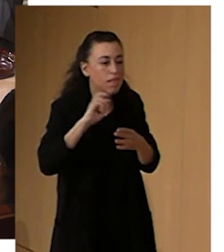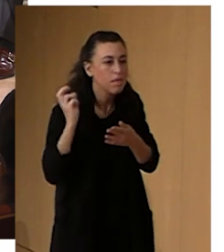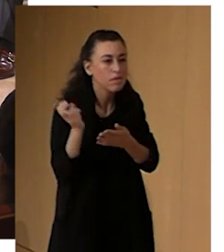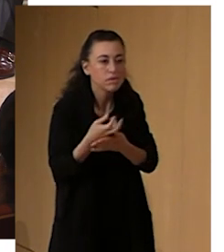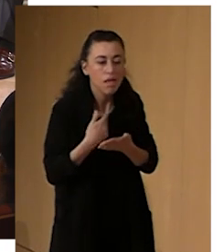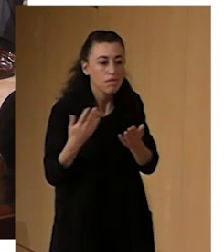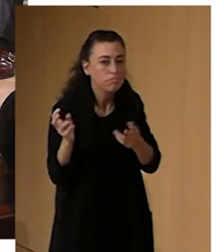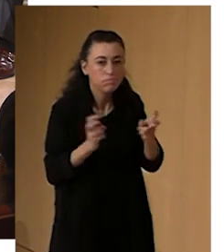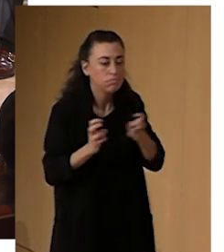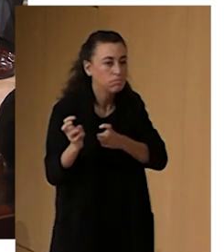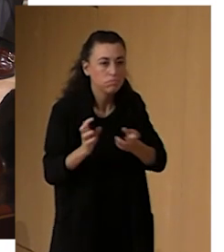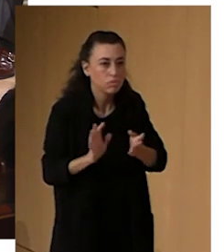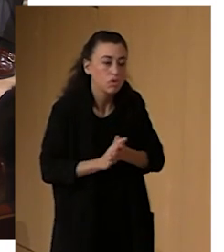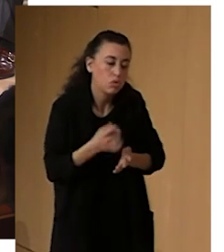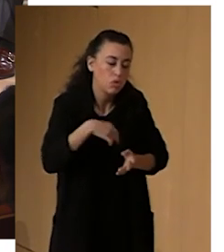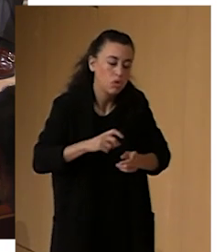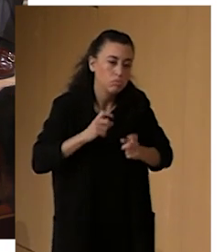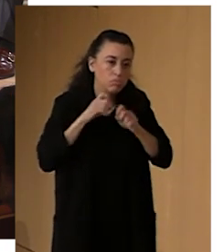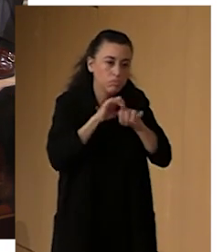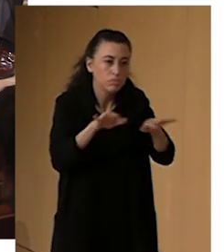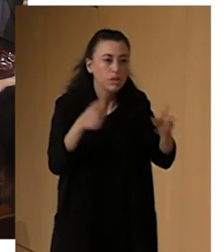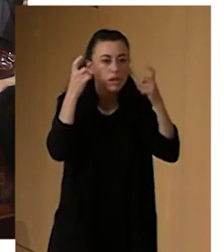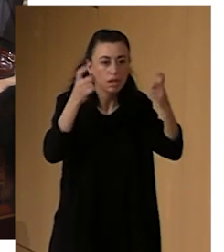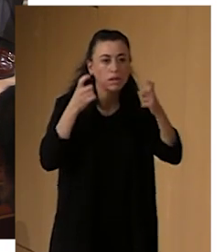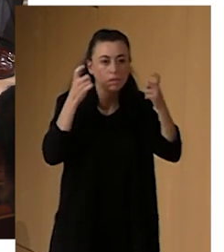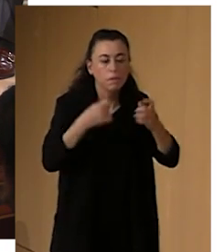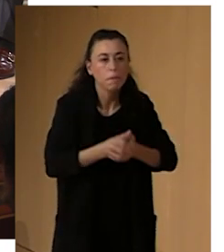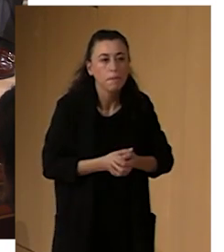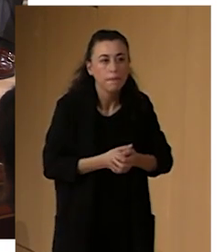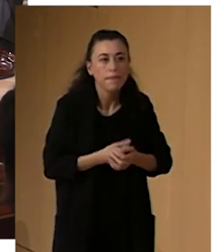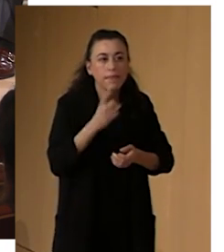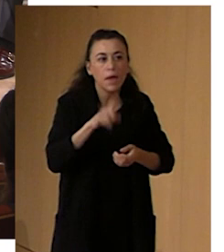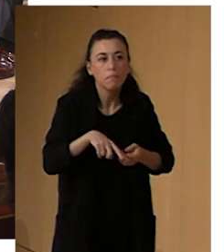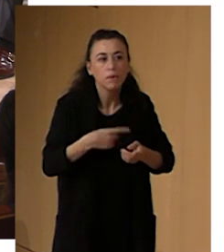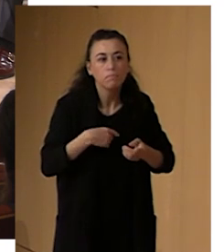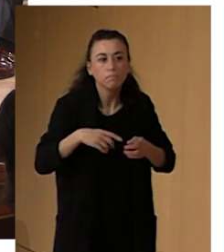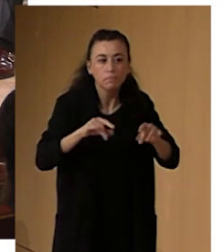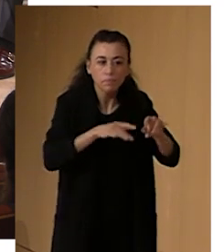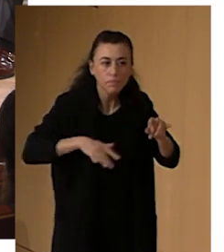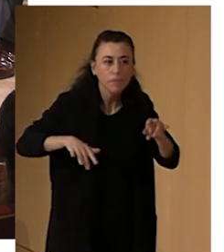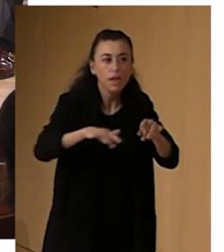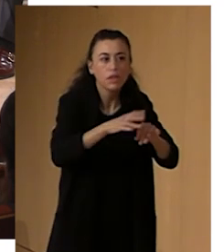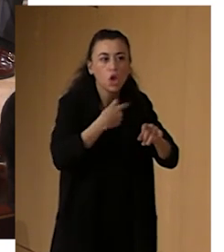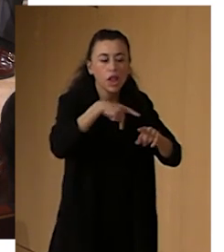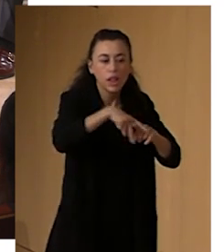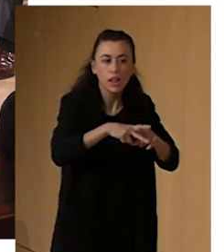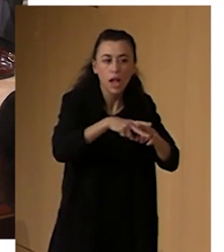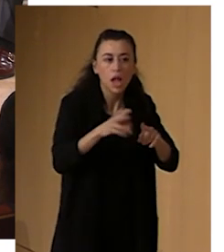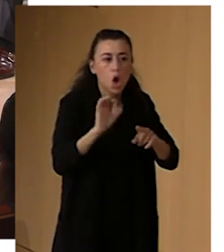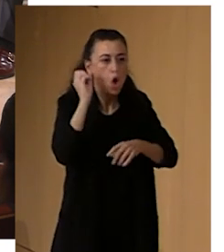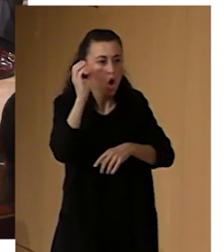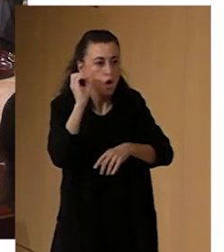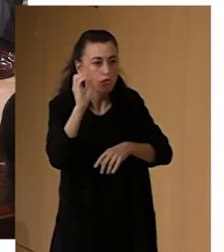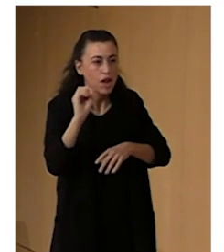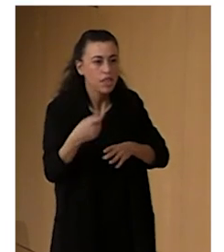vengan y también intentamos arraigar en el territorio pues o bien ofreciendo talleres o bien dando conferencias antes de la